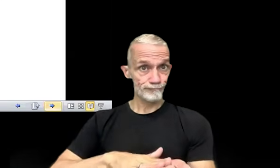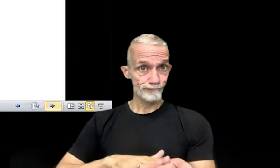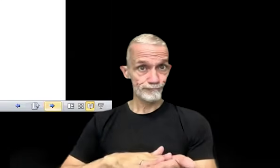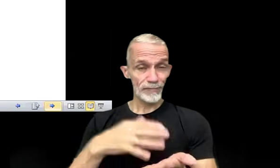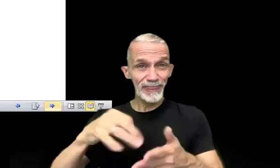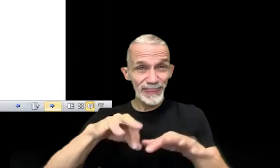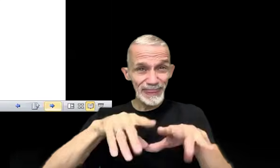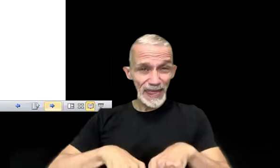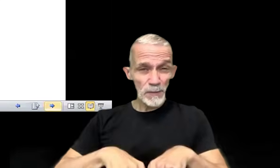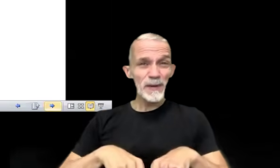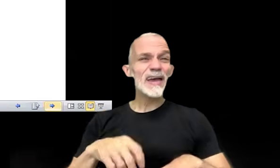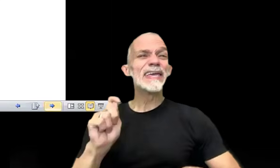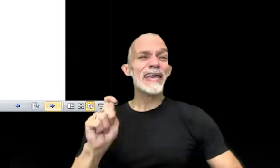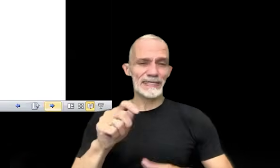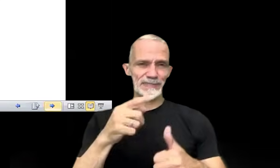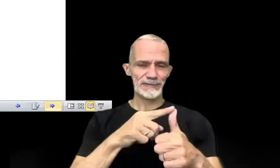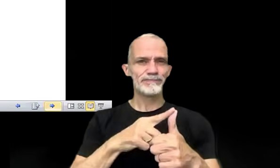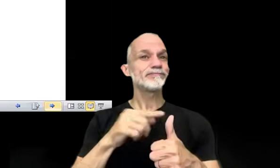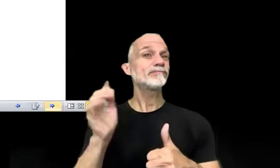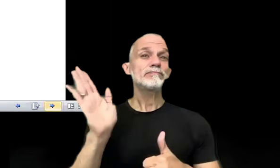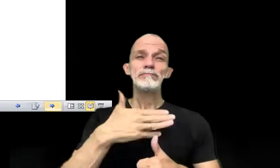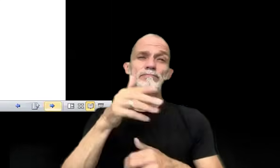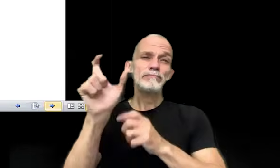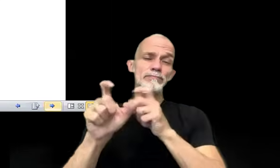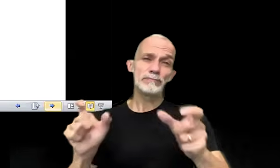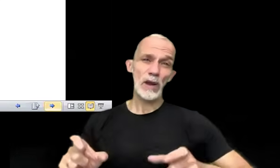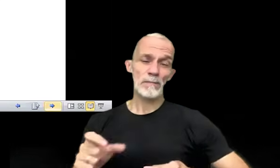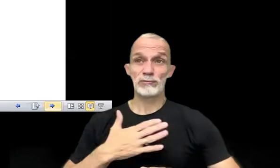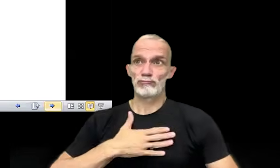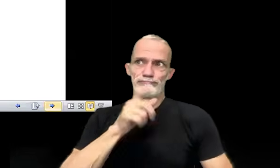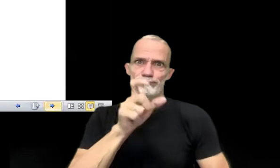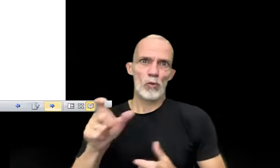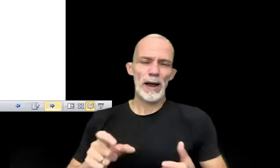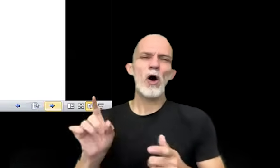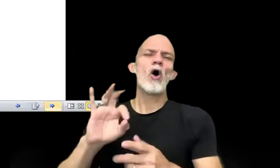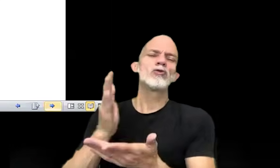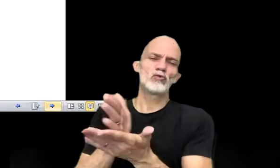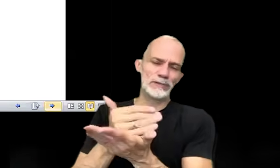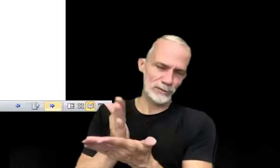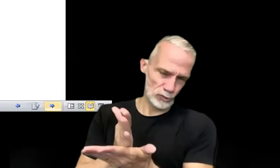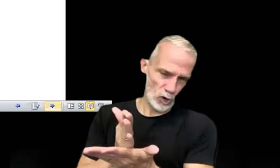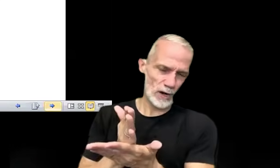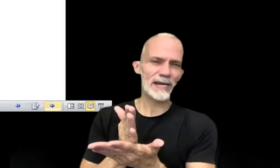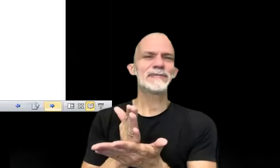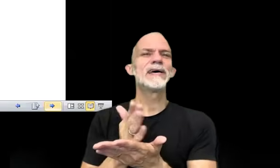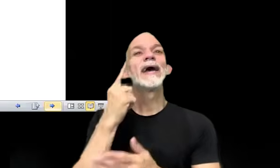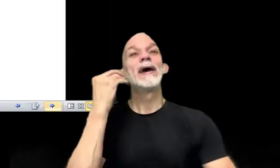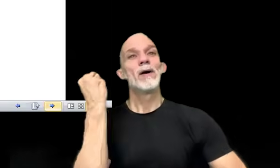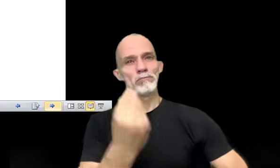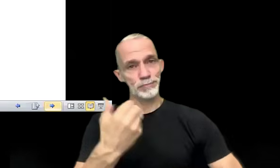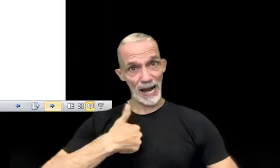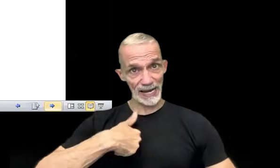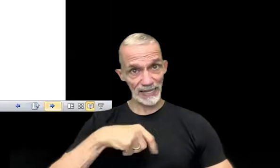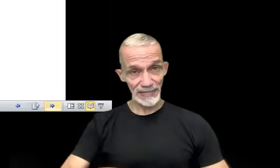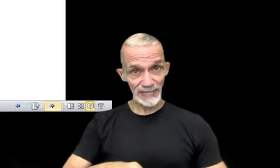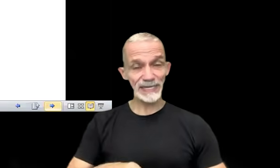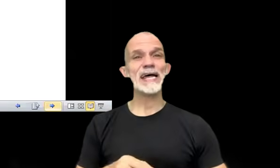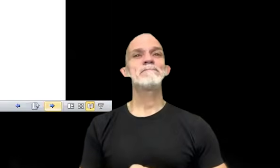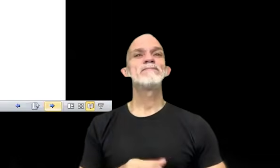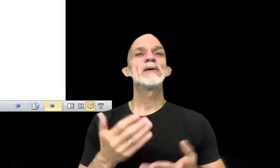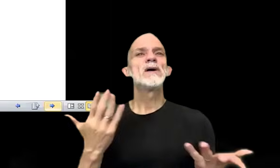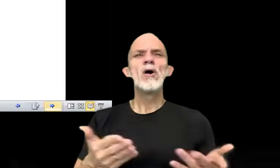a presentar declaraciones juradas todas aquellas personas humanas o sucesiones indivisas residentes en el